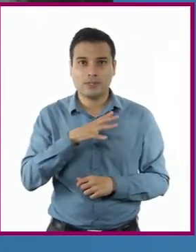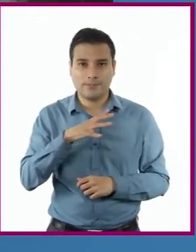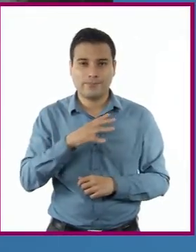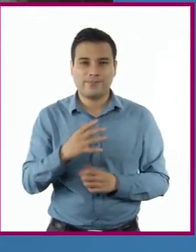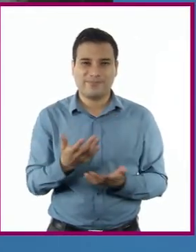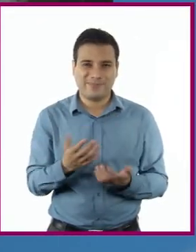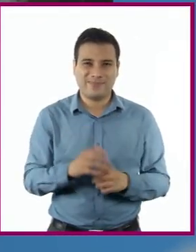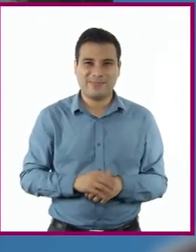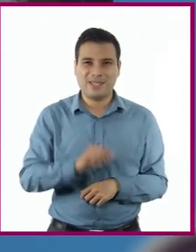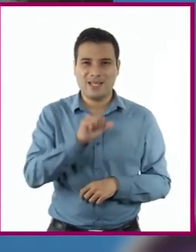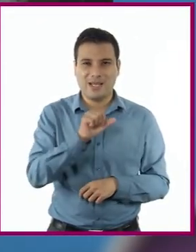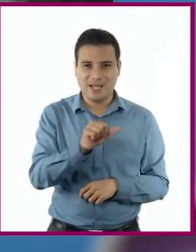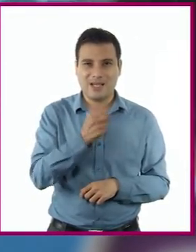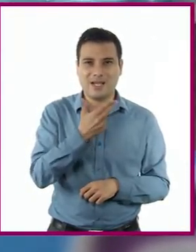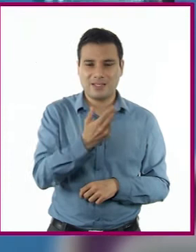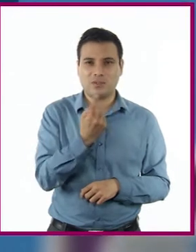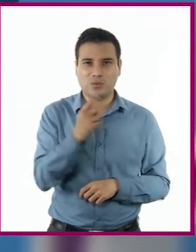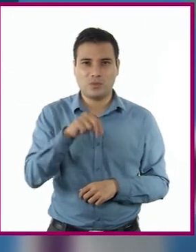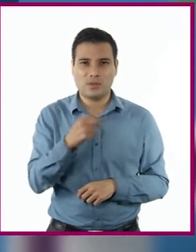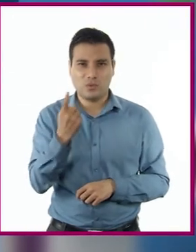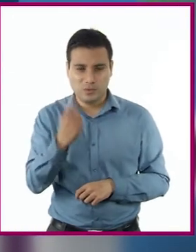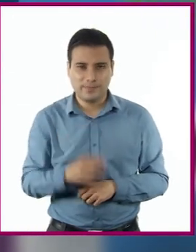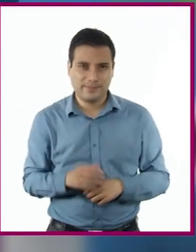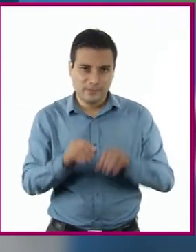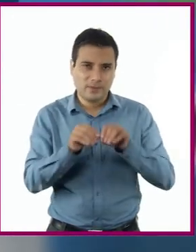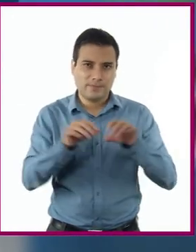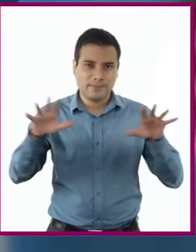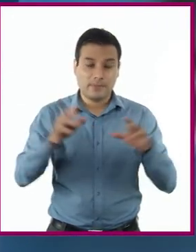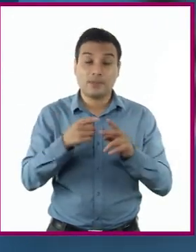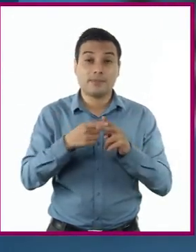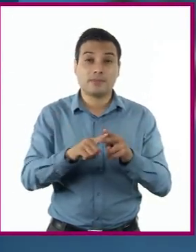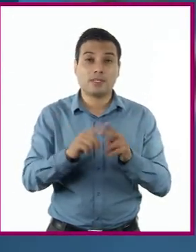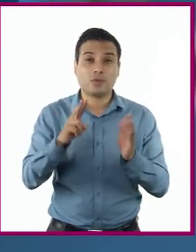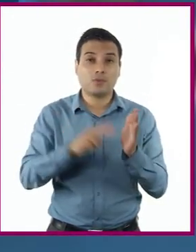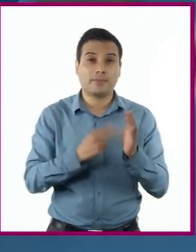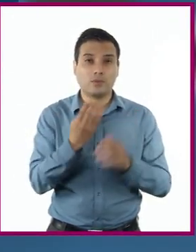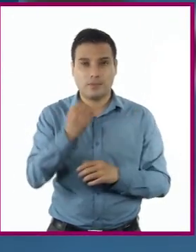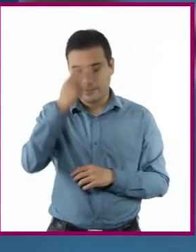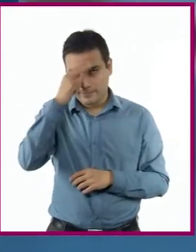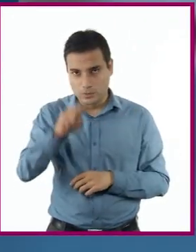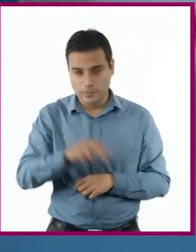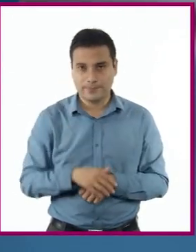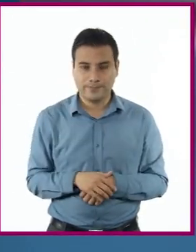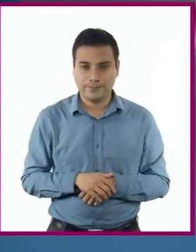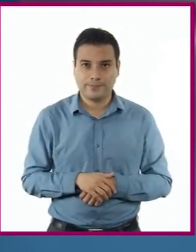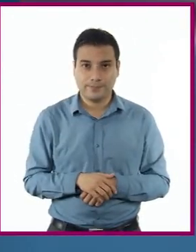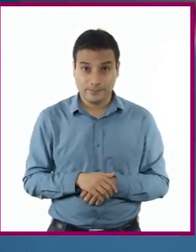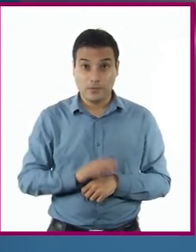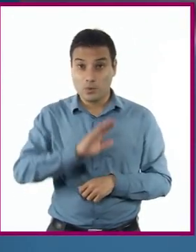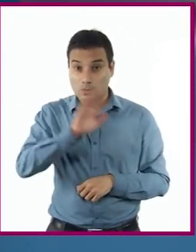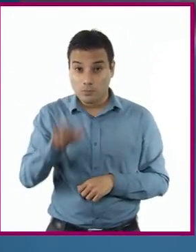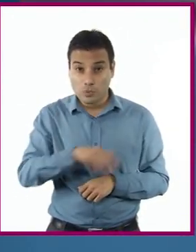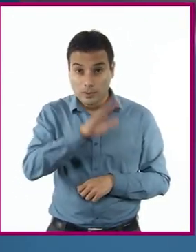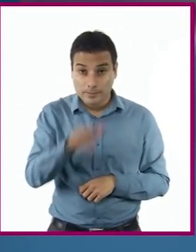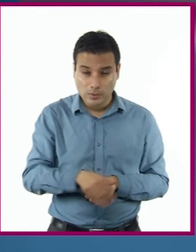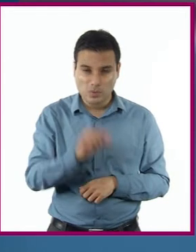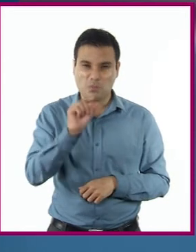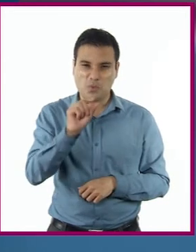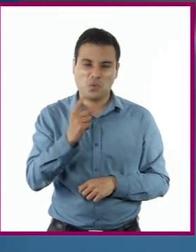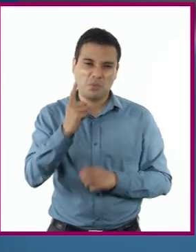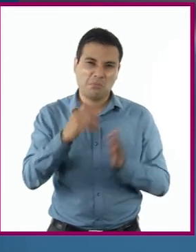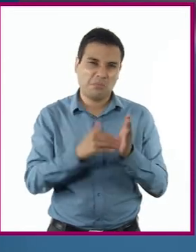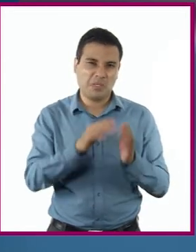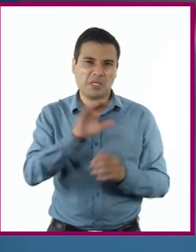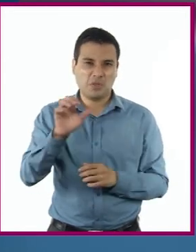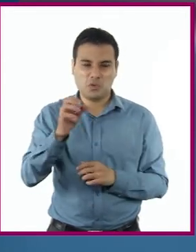influenza AH1N1 que inició en 2009 en México. Aunque la mortandad fue reducida con 1.500